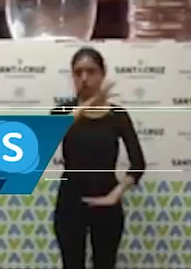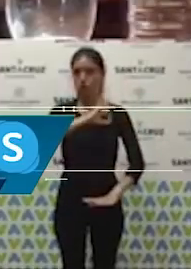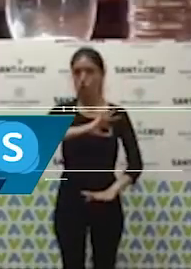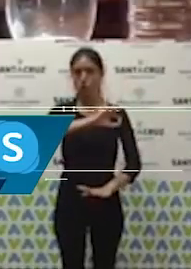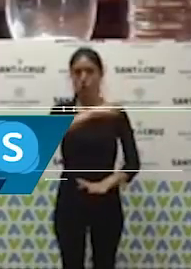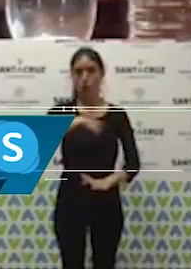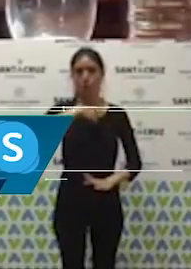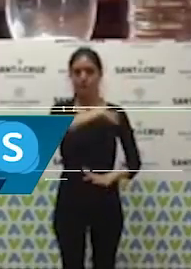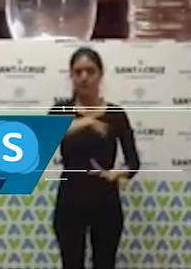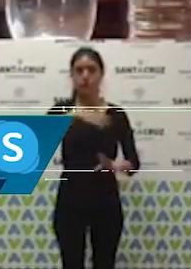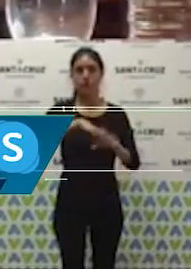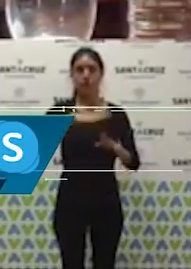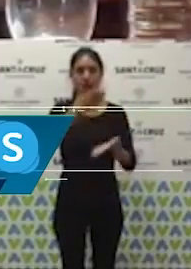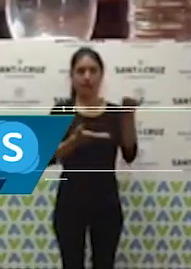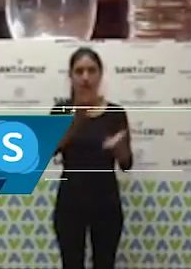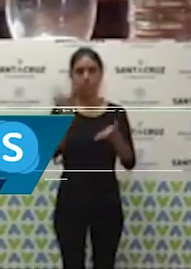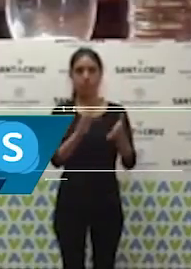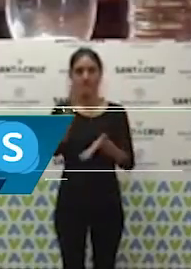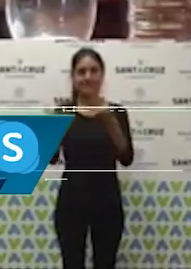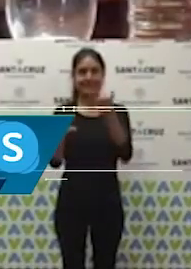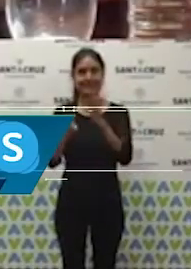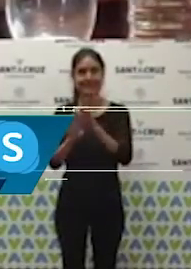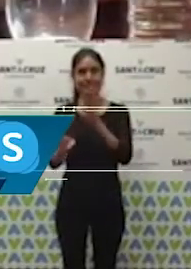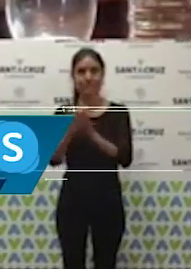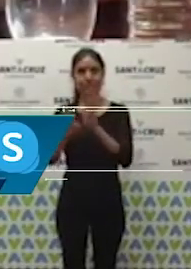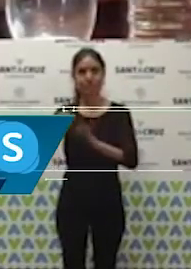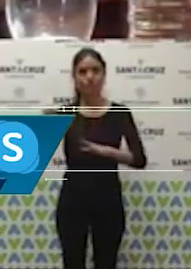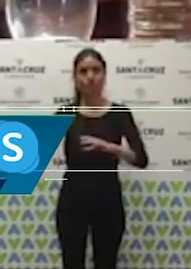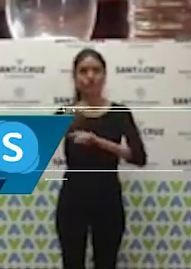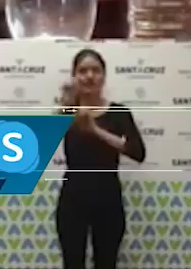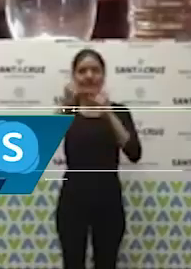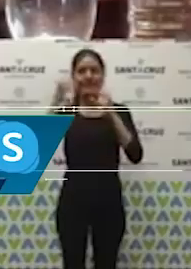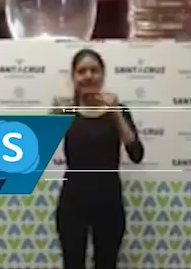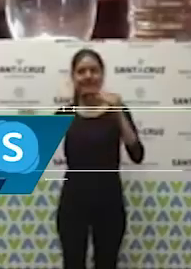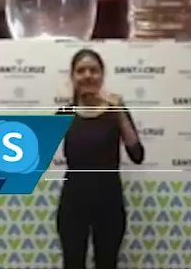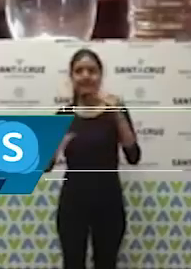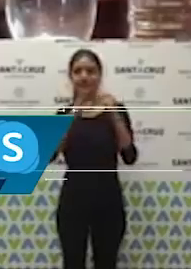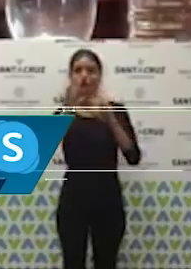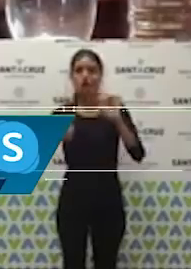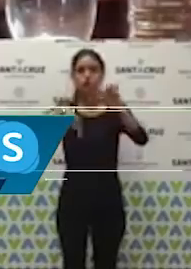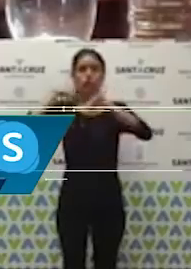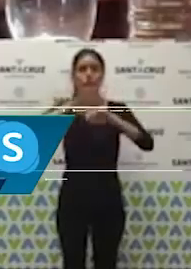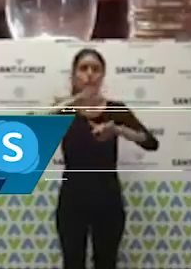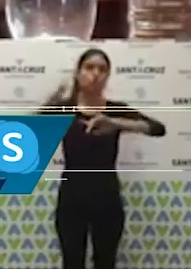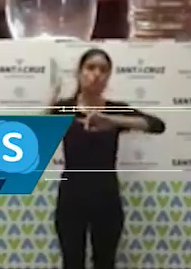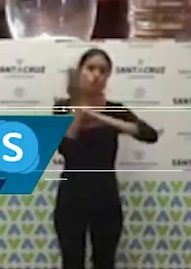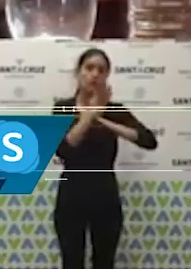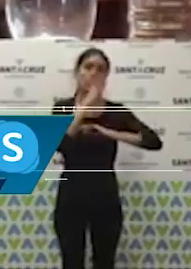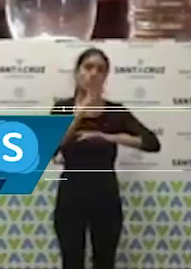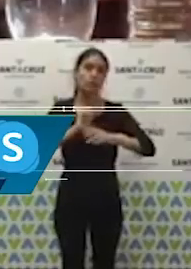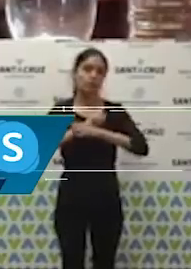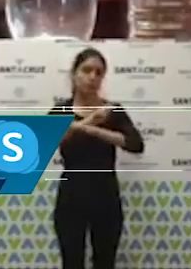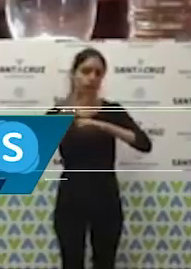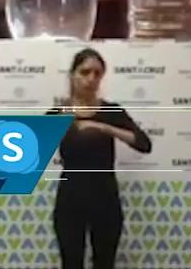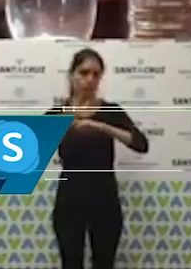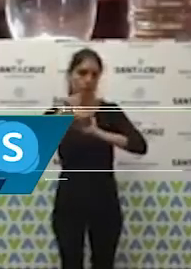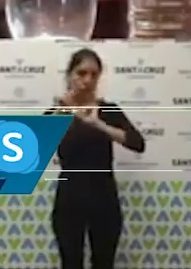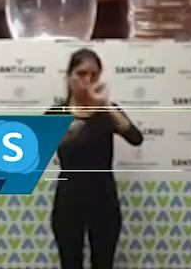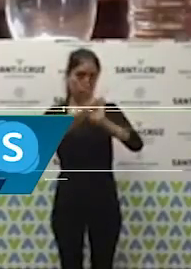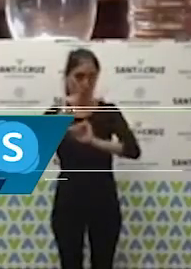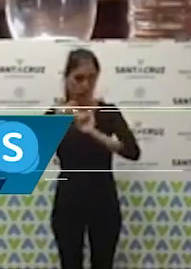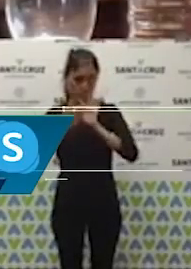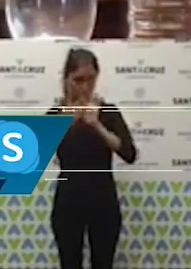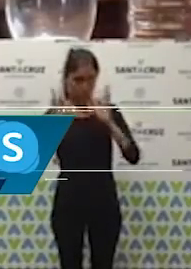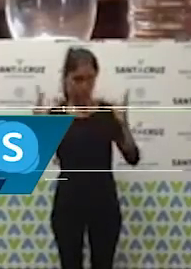adjudicaba como responsable, lo nombraban como responsable de empresas públicas, se adjudicaba contratos a su empresa, que se llama Eiffel SL. Como bueno, verás,